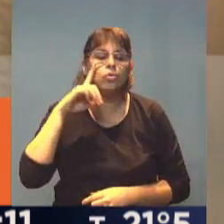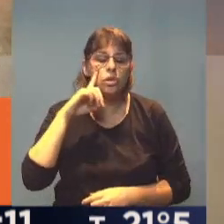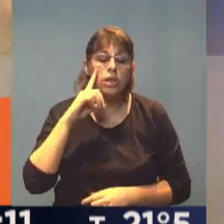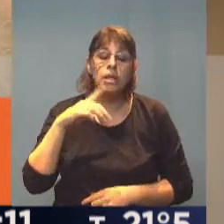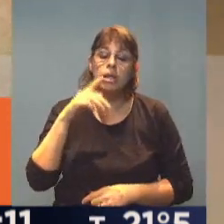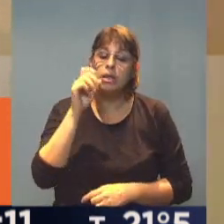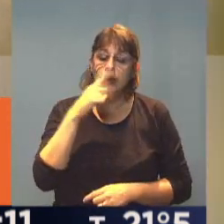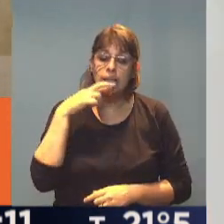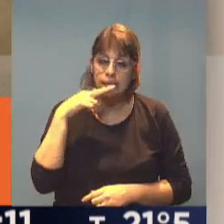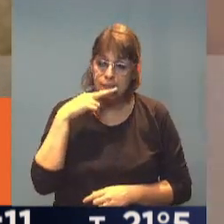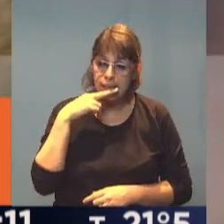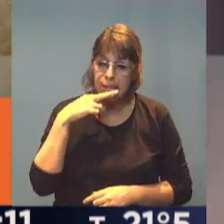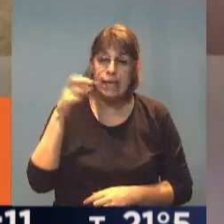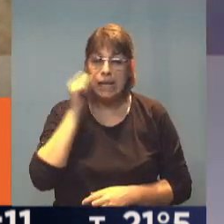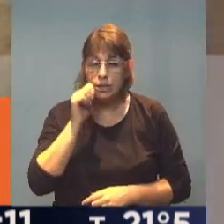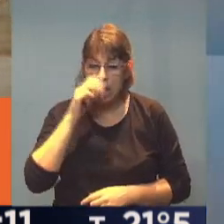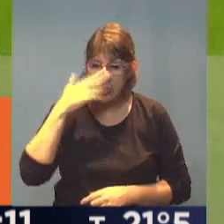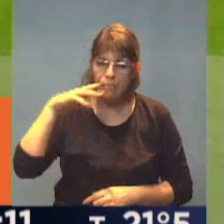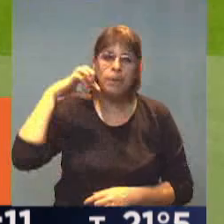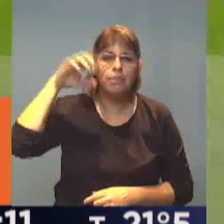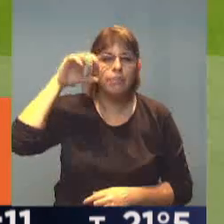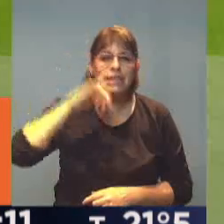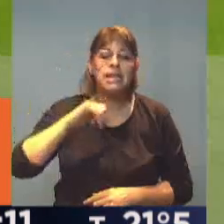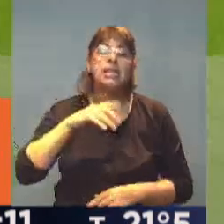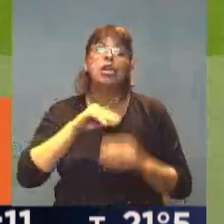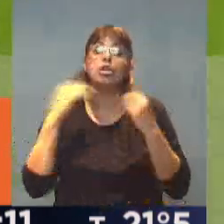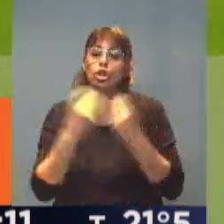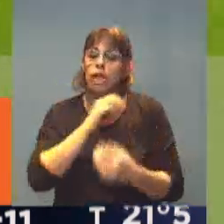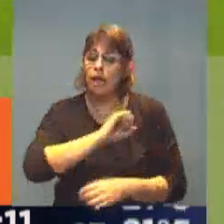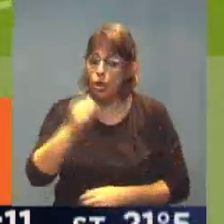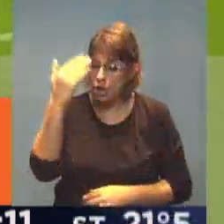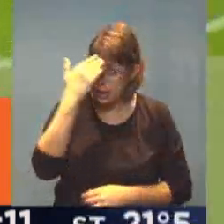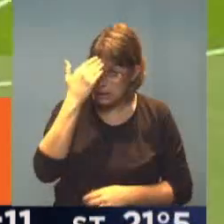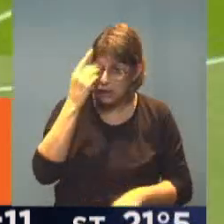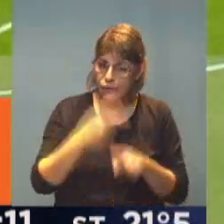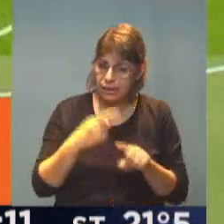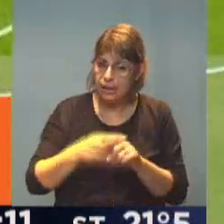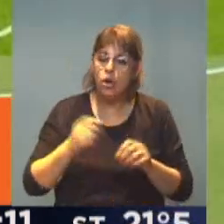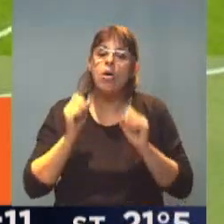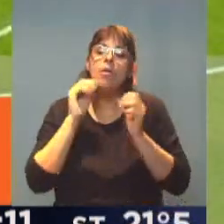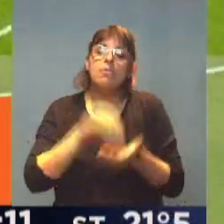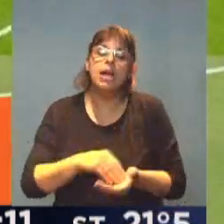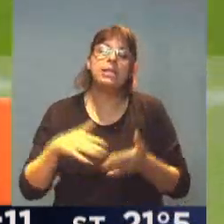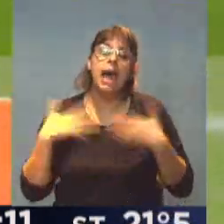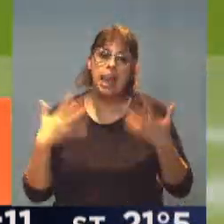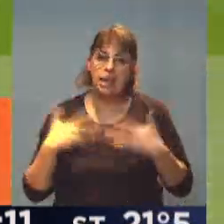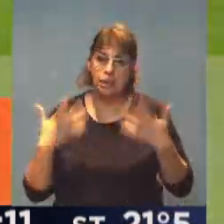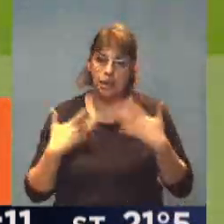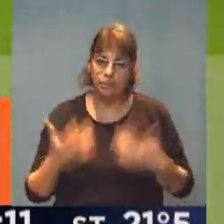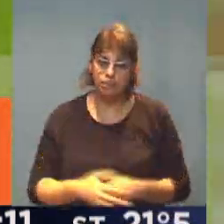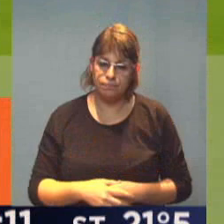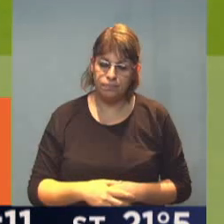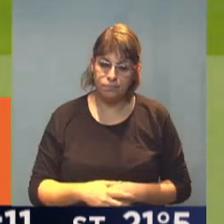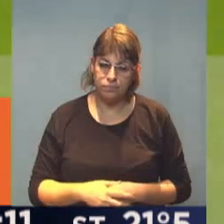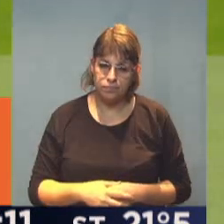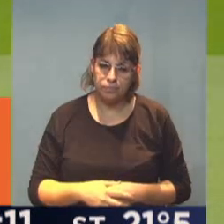lesionado. Más atrás Pepe San con 15 goles. Por eso el festejo y la alegría. Para